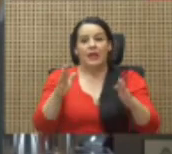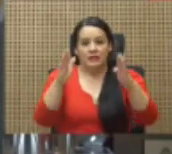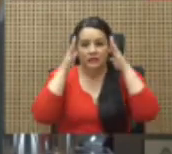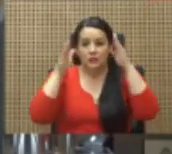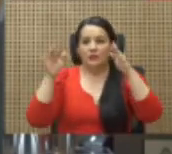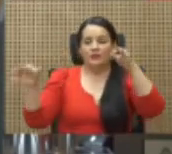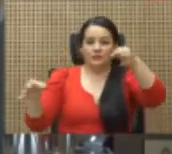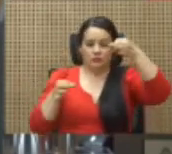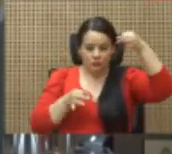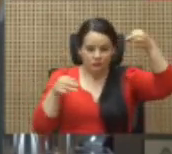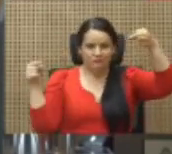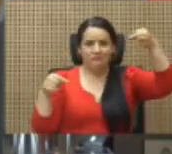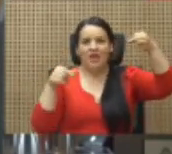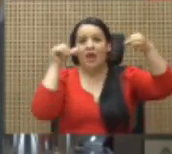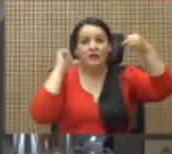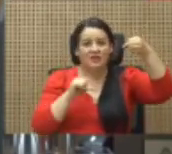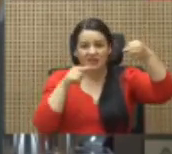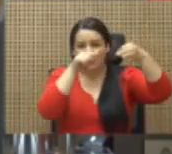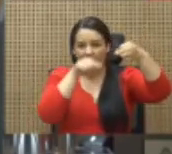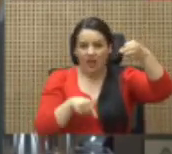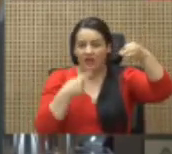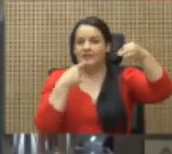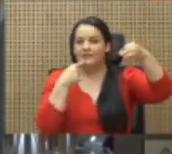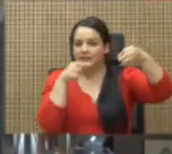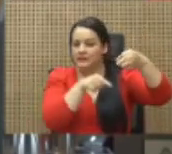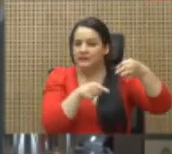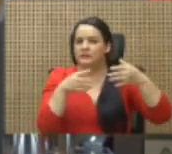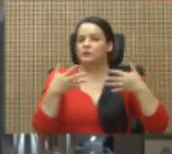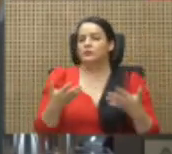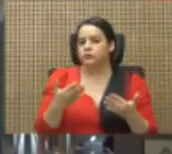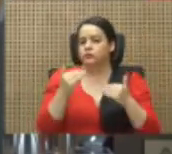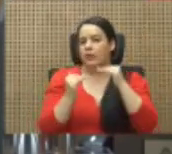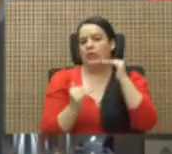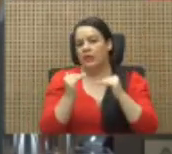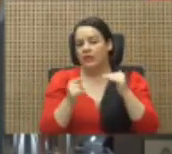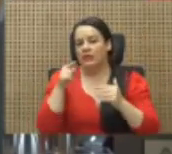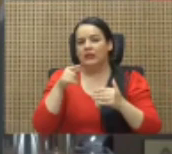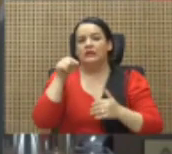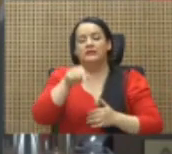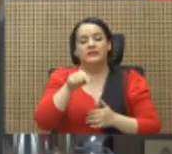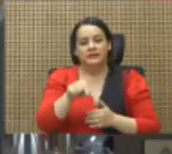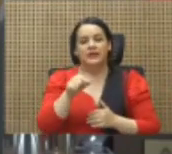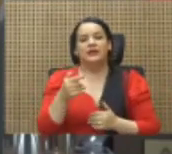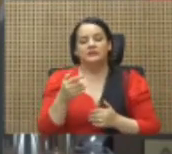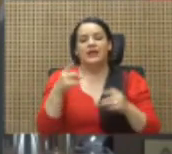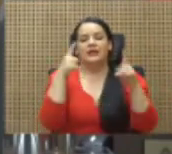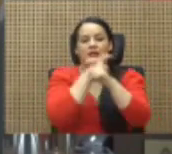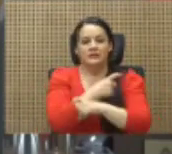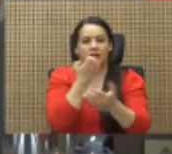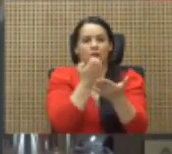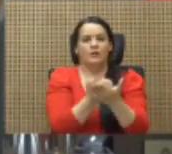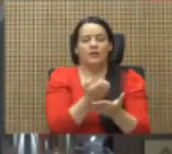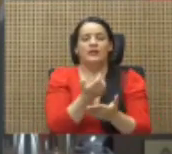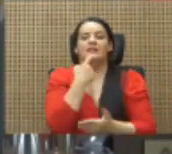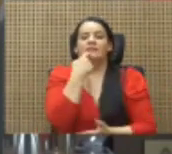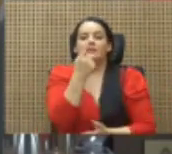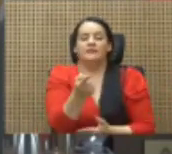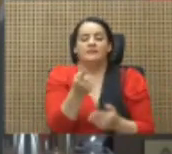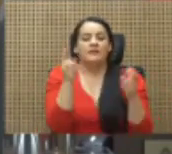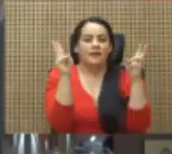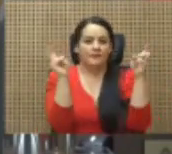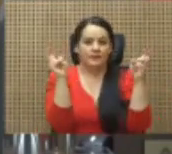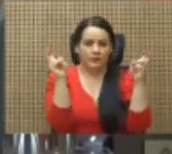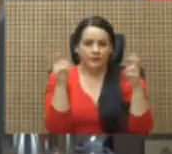recibimos ayer deja muy claro el punto de inflexión de esta crisis educativa. Dicen, y abro comillas,